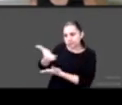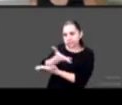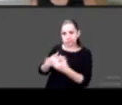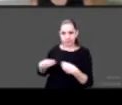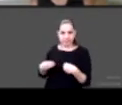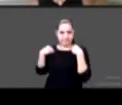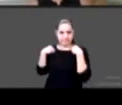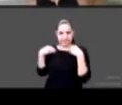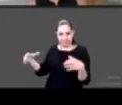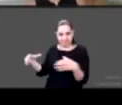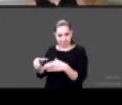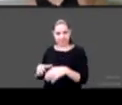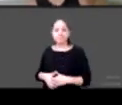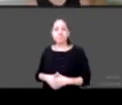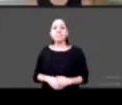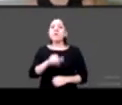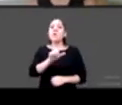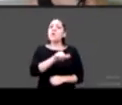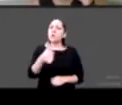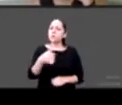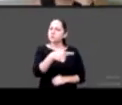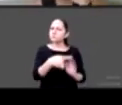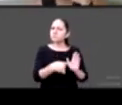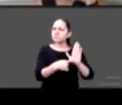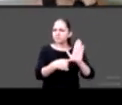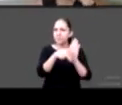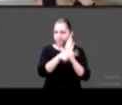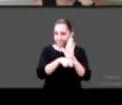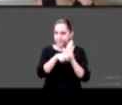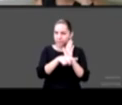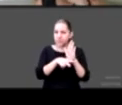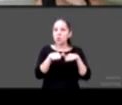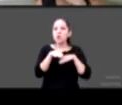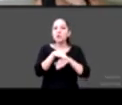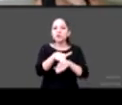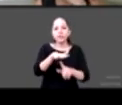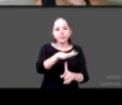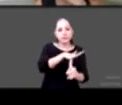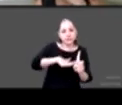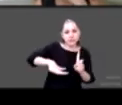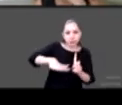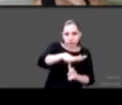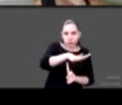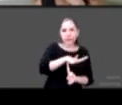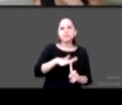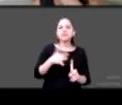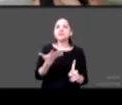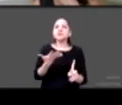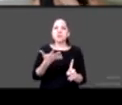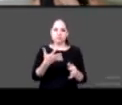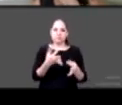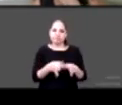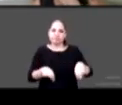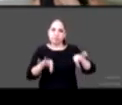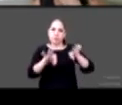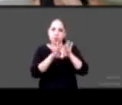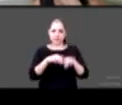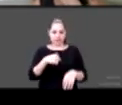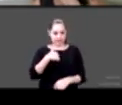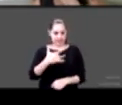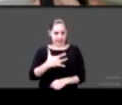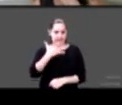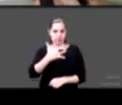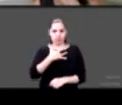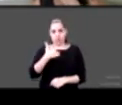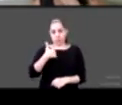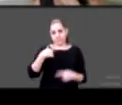video que va a hablar de la situación y la importancia de manejar las emociones como adultos y cómo